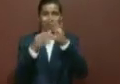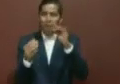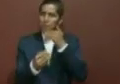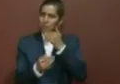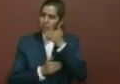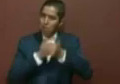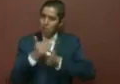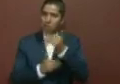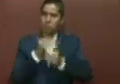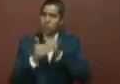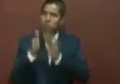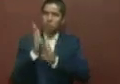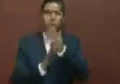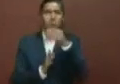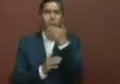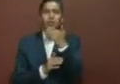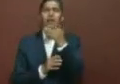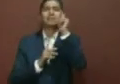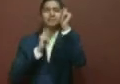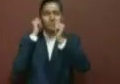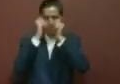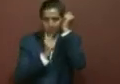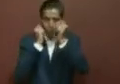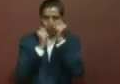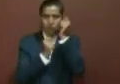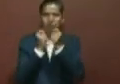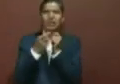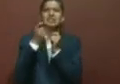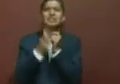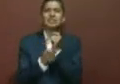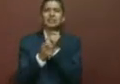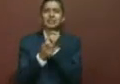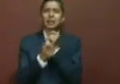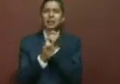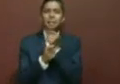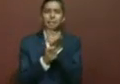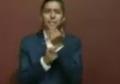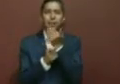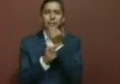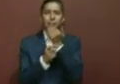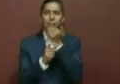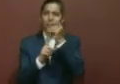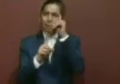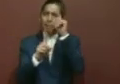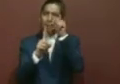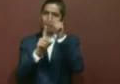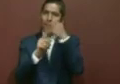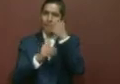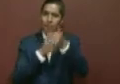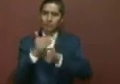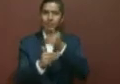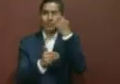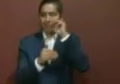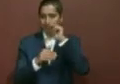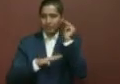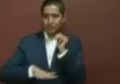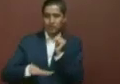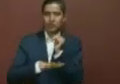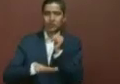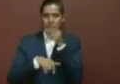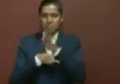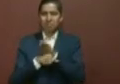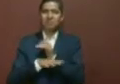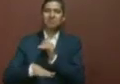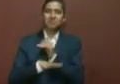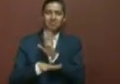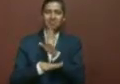bien. El turismo ha tomado un ritmo muy bueno para Michoacán, para todos,